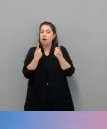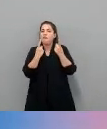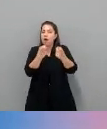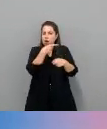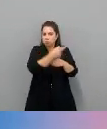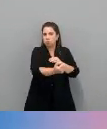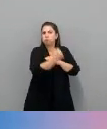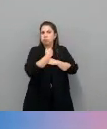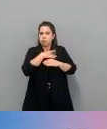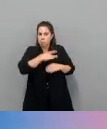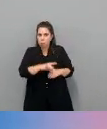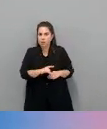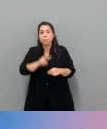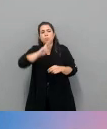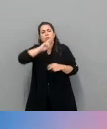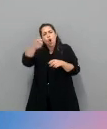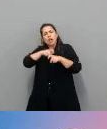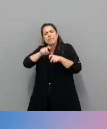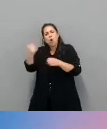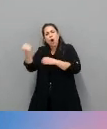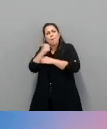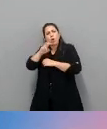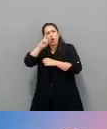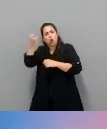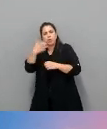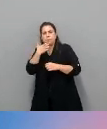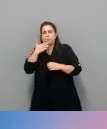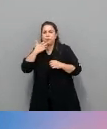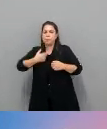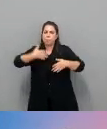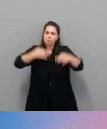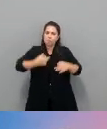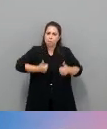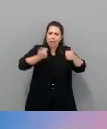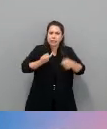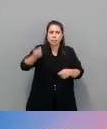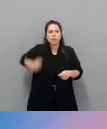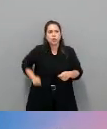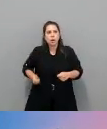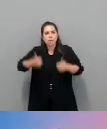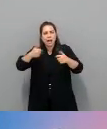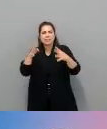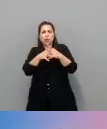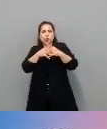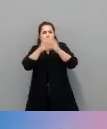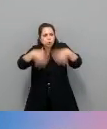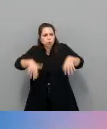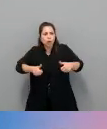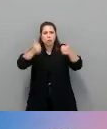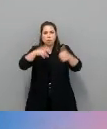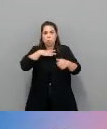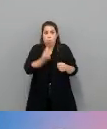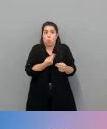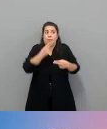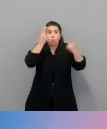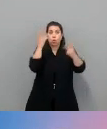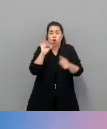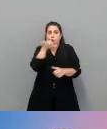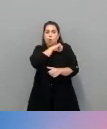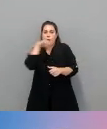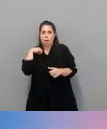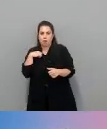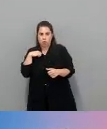Luego aparecen otros tipos de apoyos, pues más formales, más profesionalizados, más estructurados, ¿no? Que pueden ser públicos o privados. ¿Por qué?